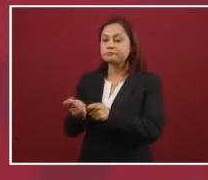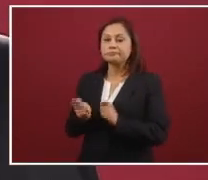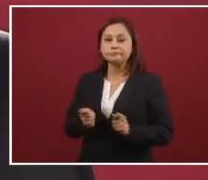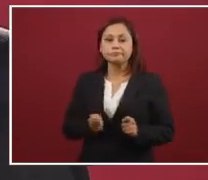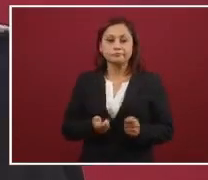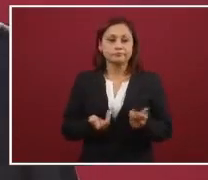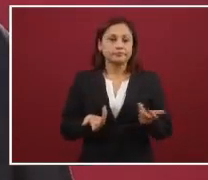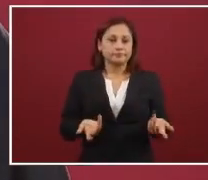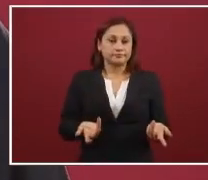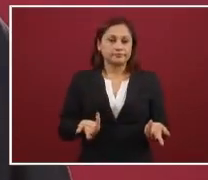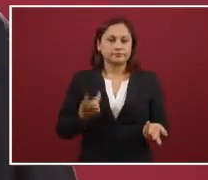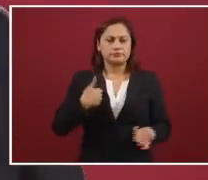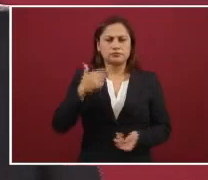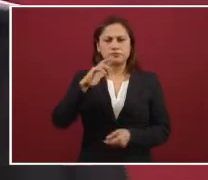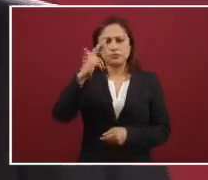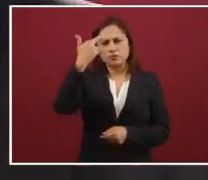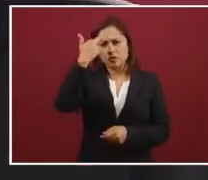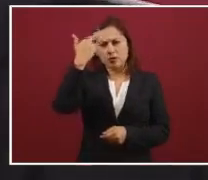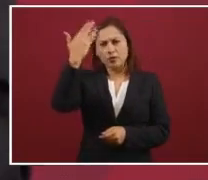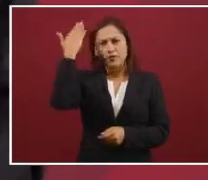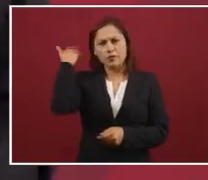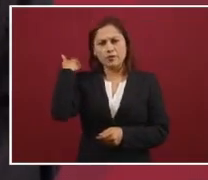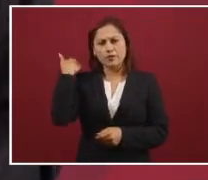Yo recuerdo que